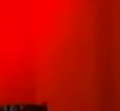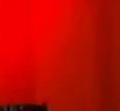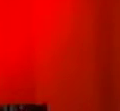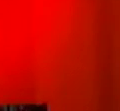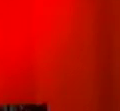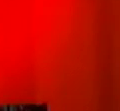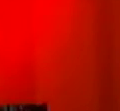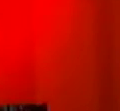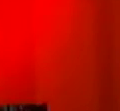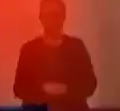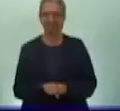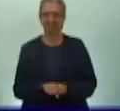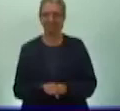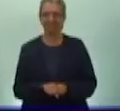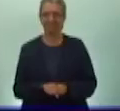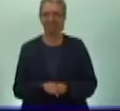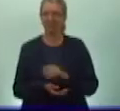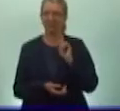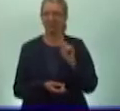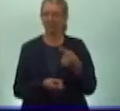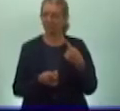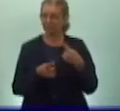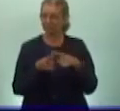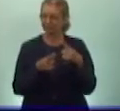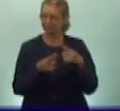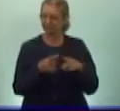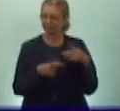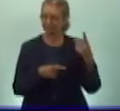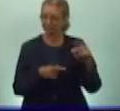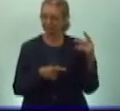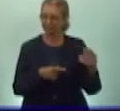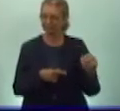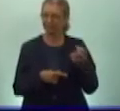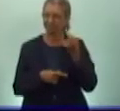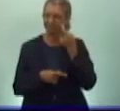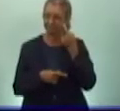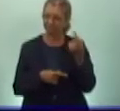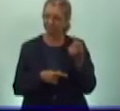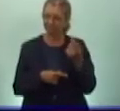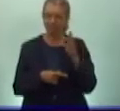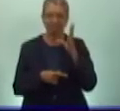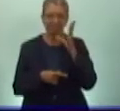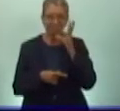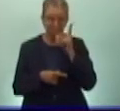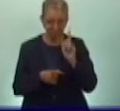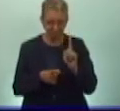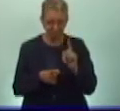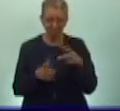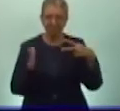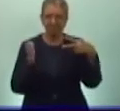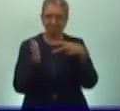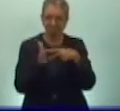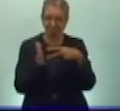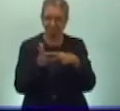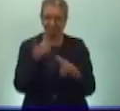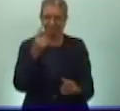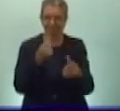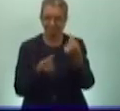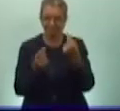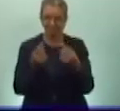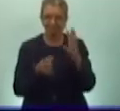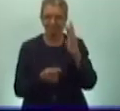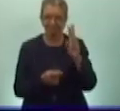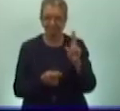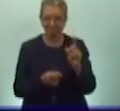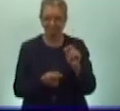Veamos entonces la realización de otros ejercicios. En este caso vamos a trabajar con la divisibilidad de algunos números. Por